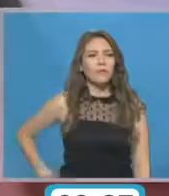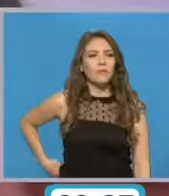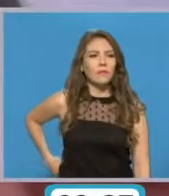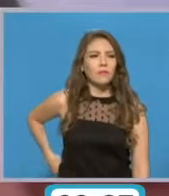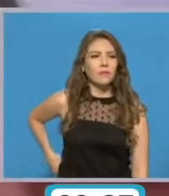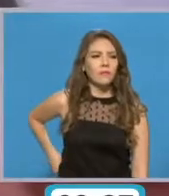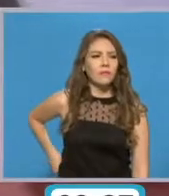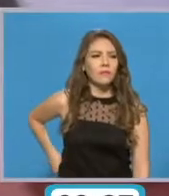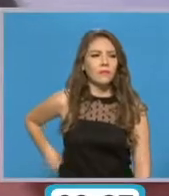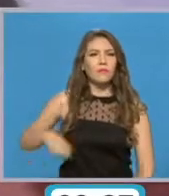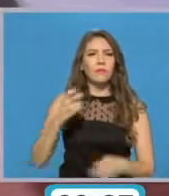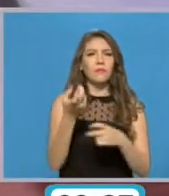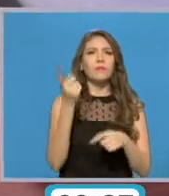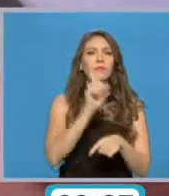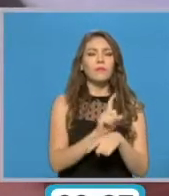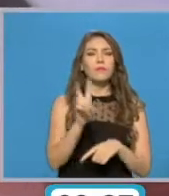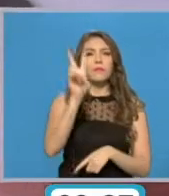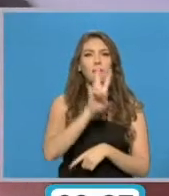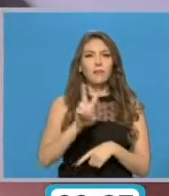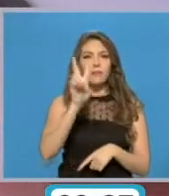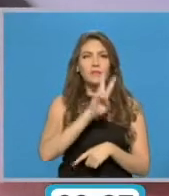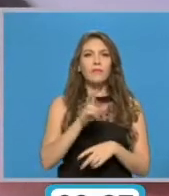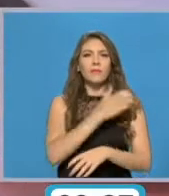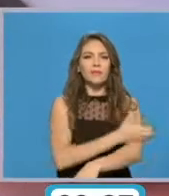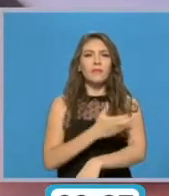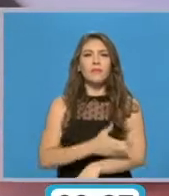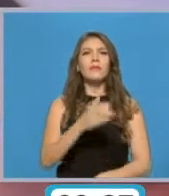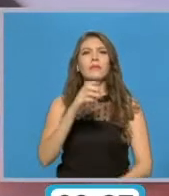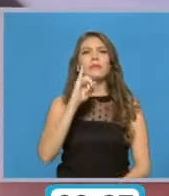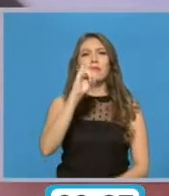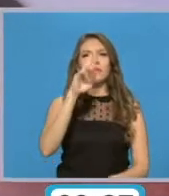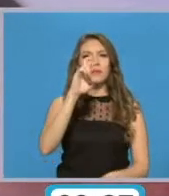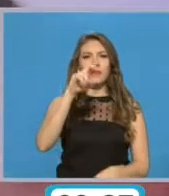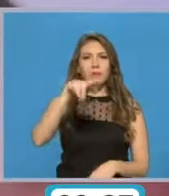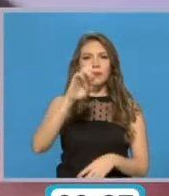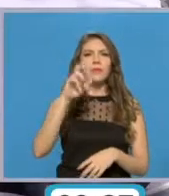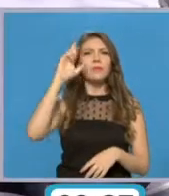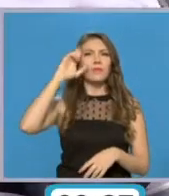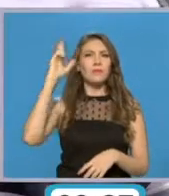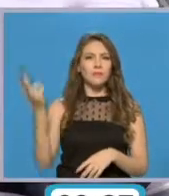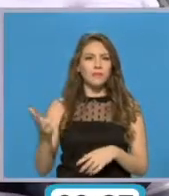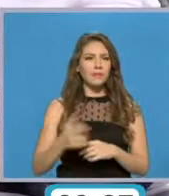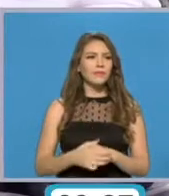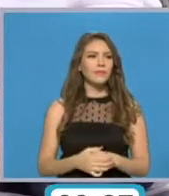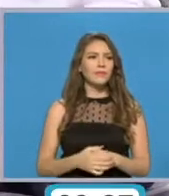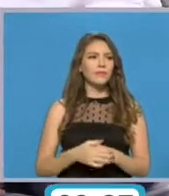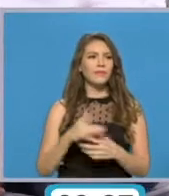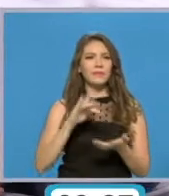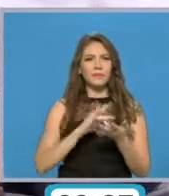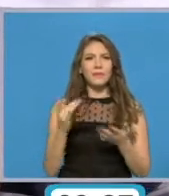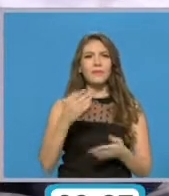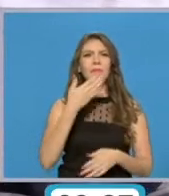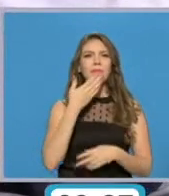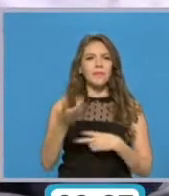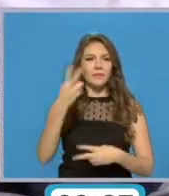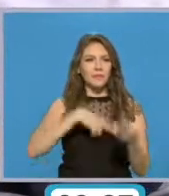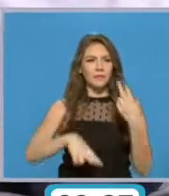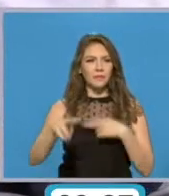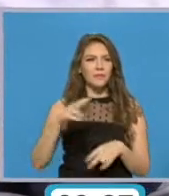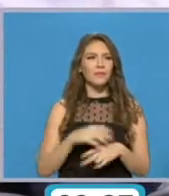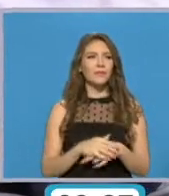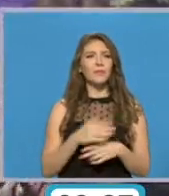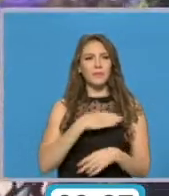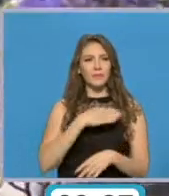Y en esta mañana de viernes delicioso nos acompaña Irene Moreno. Hola, Irene. Hola, gracias. Buenos queridos. días.